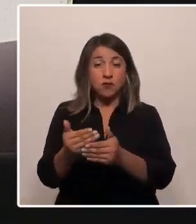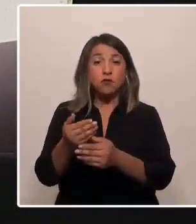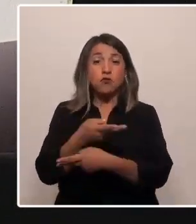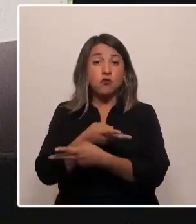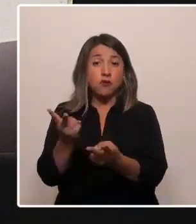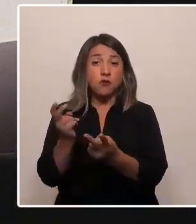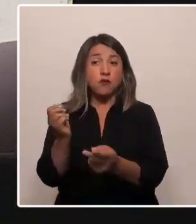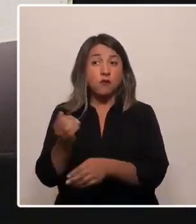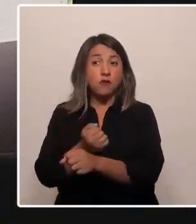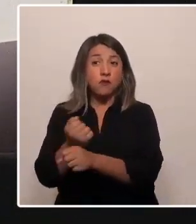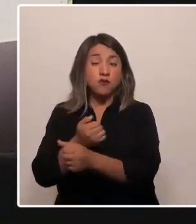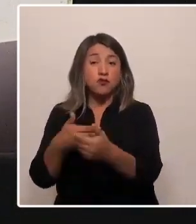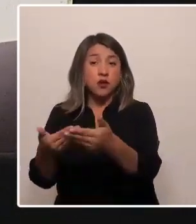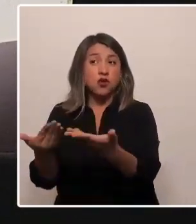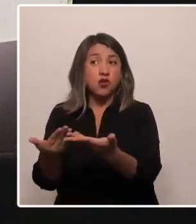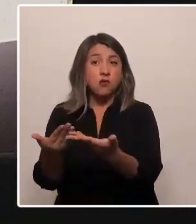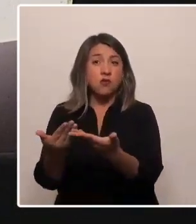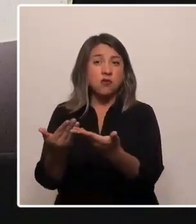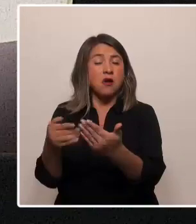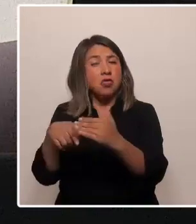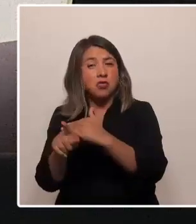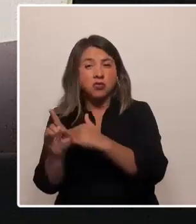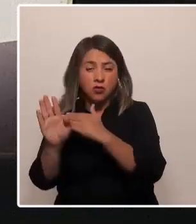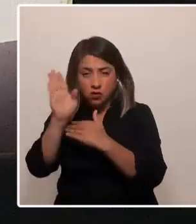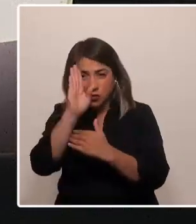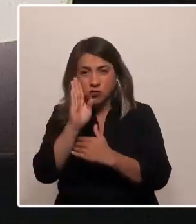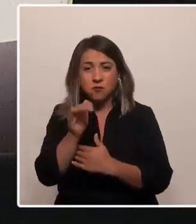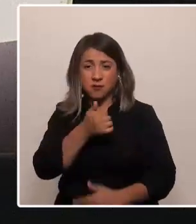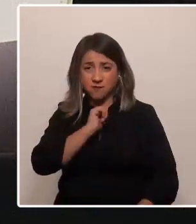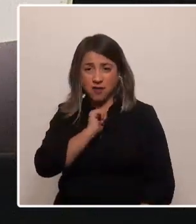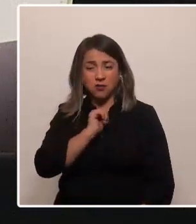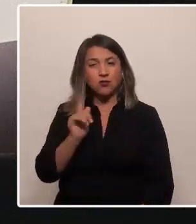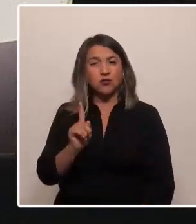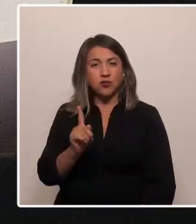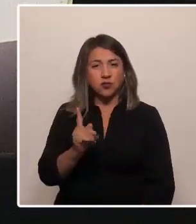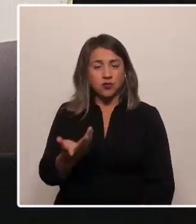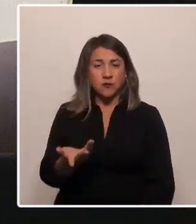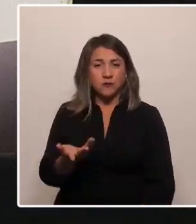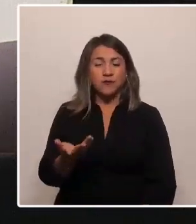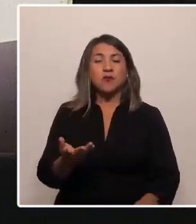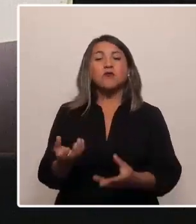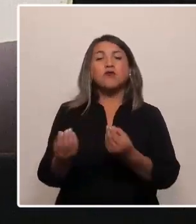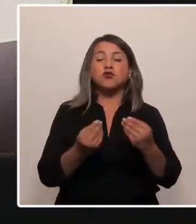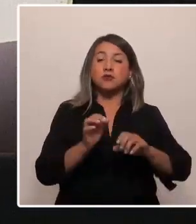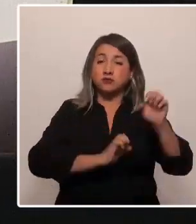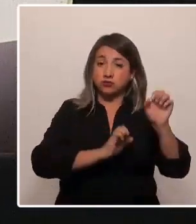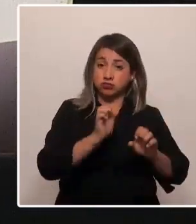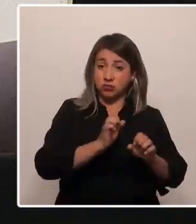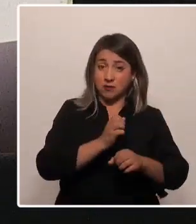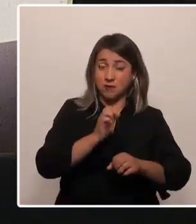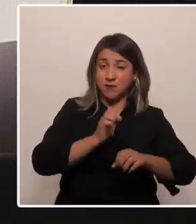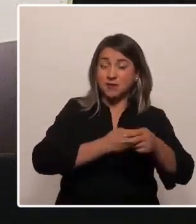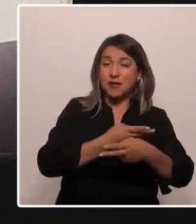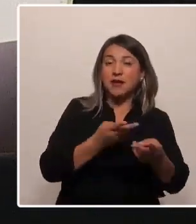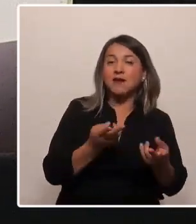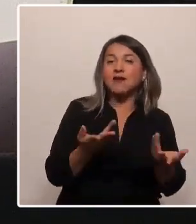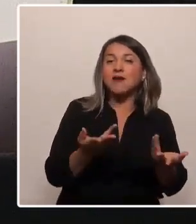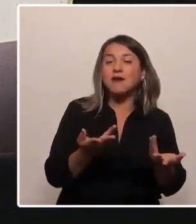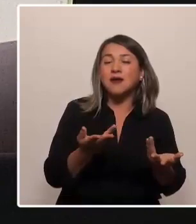fuera el aparato privado. Se han incorporado una serie de elementos del quehacer empresarial a los servicios públicos, cumpliendo